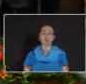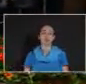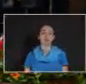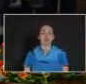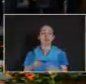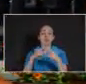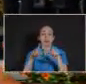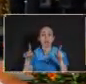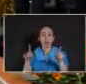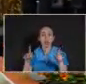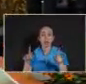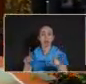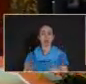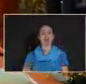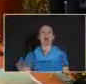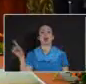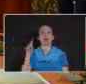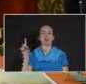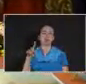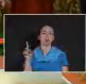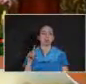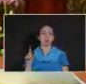Pero ¿a dónde vas a huir?